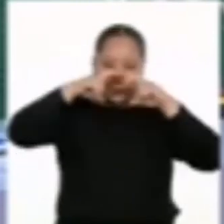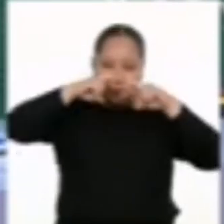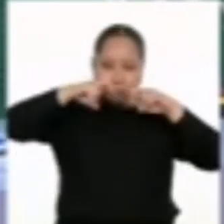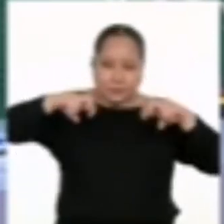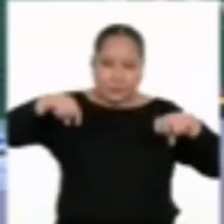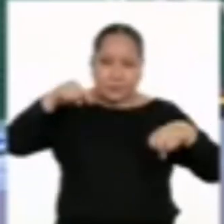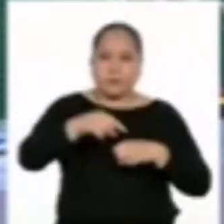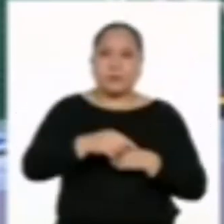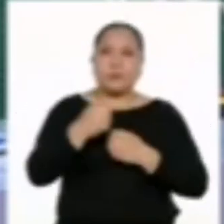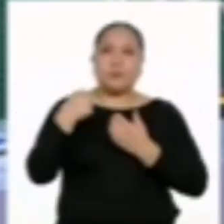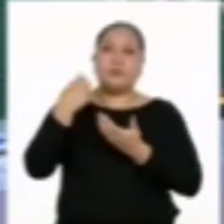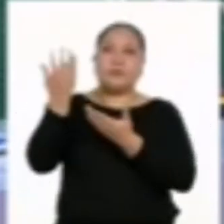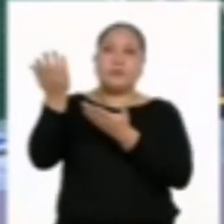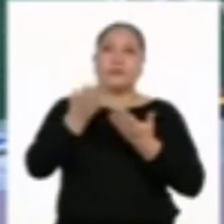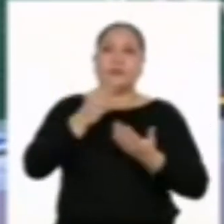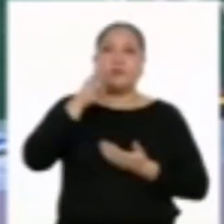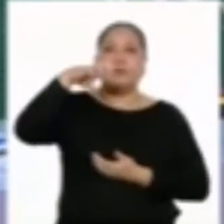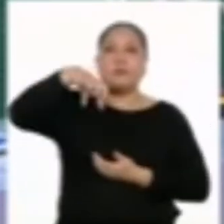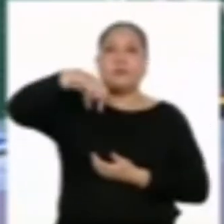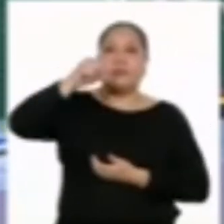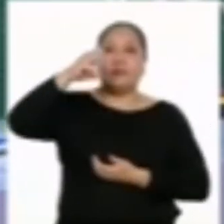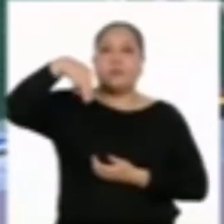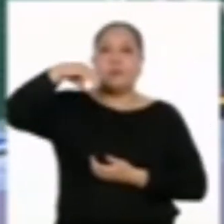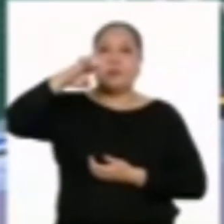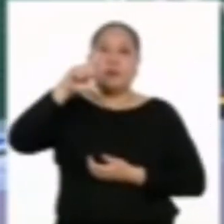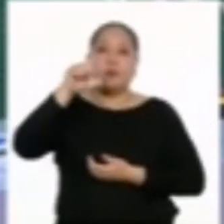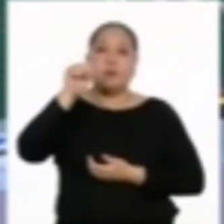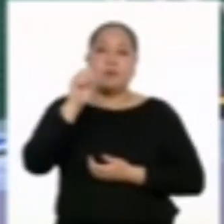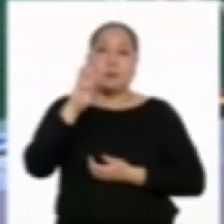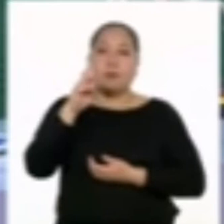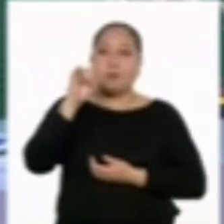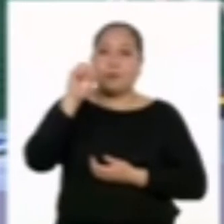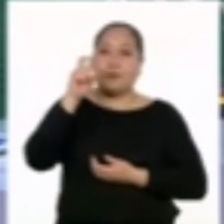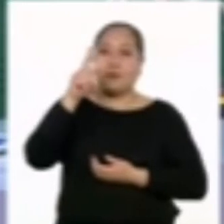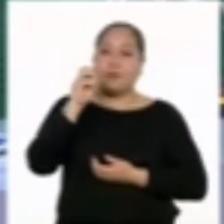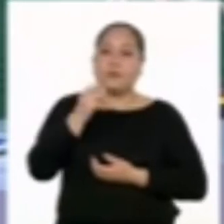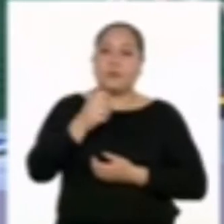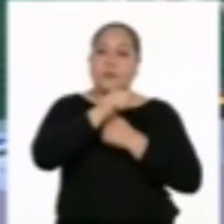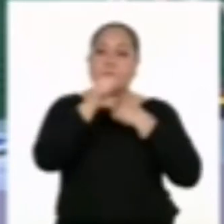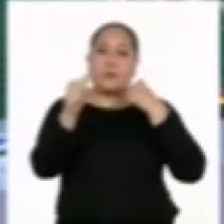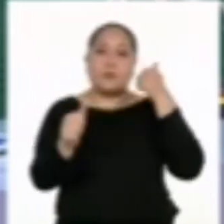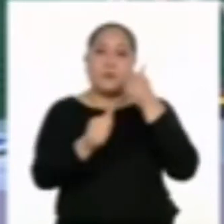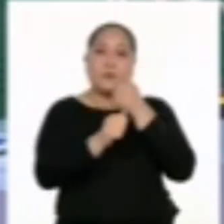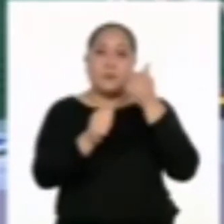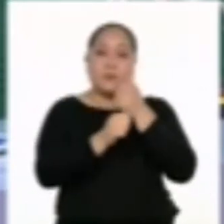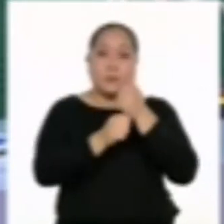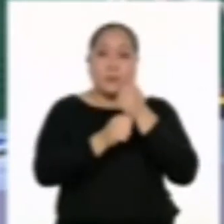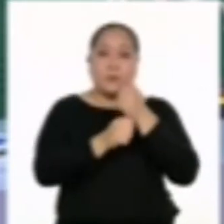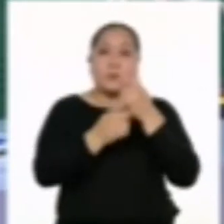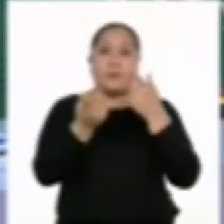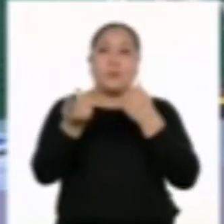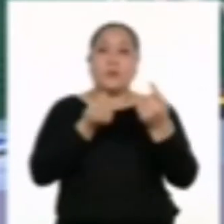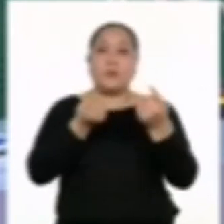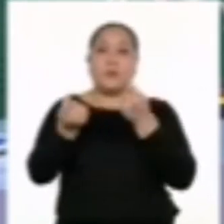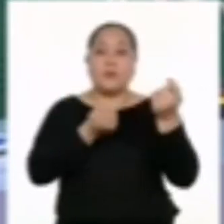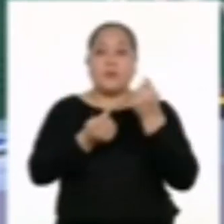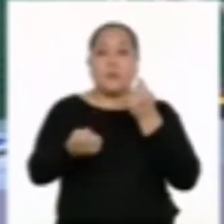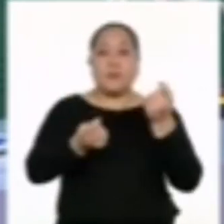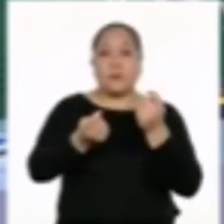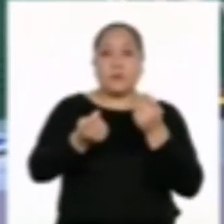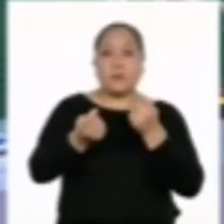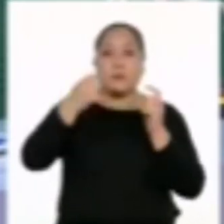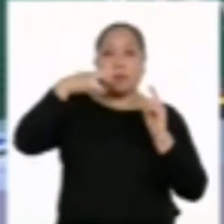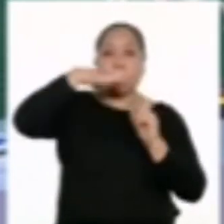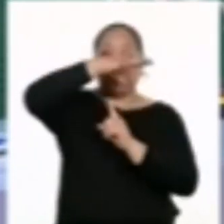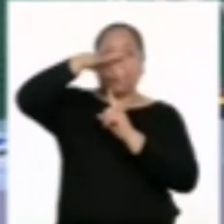debemos hacer, invité a Pamela Bravo. Ella es subgerenta de Estrategia Ambiental y Cambio Climático de la Municipalidad de Lima,